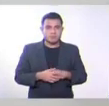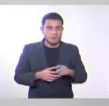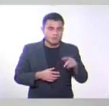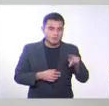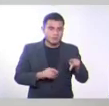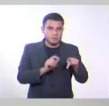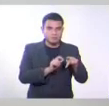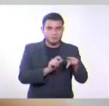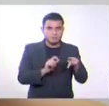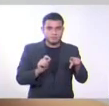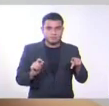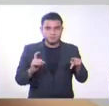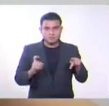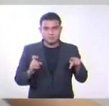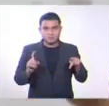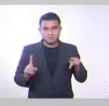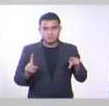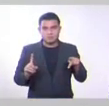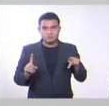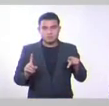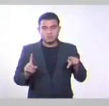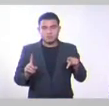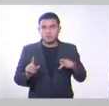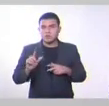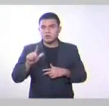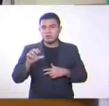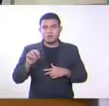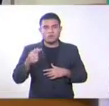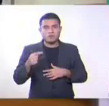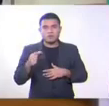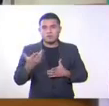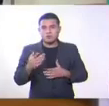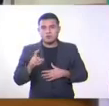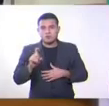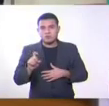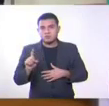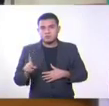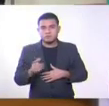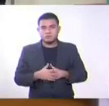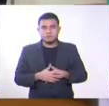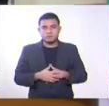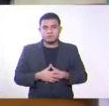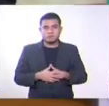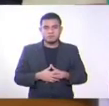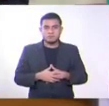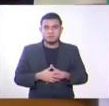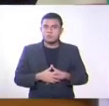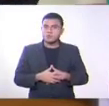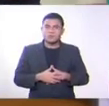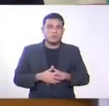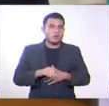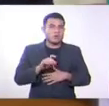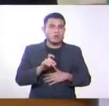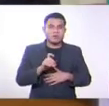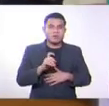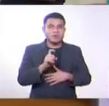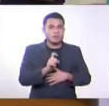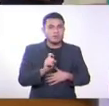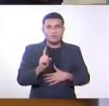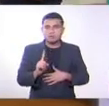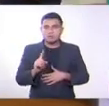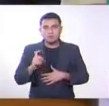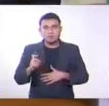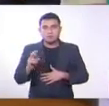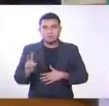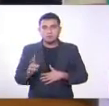tengo x1. Entonces Es esta cierto. longitud no puede ser x1. O sea que no es ni X sub 1 ni X sub